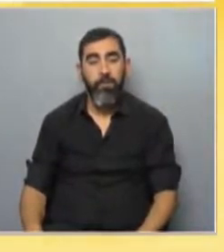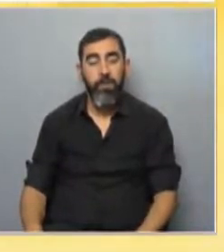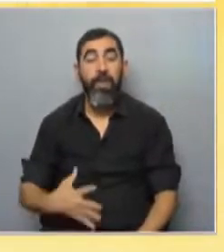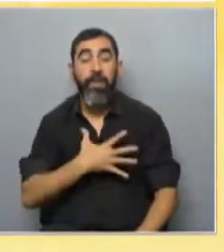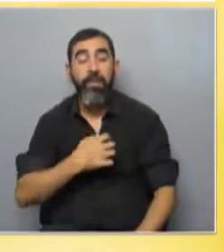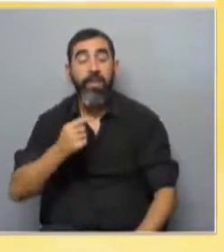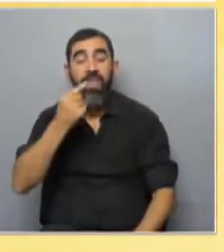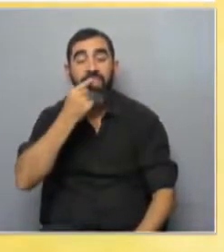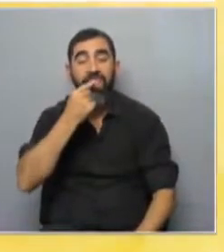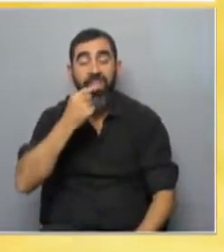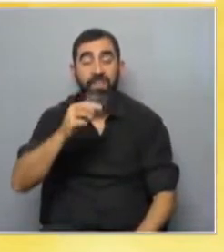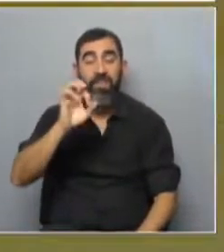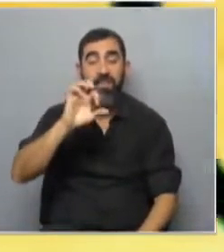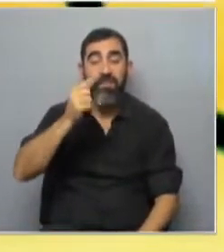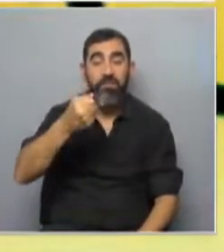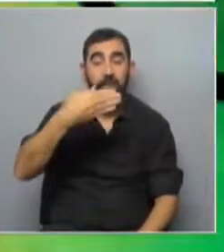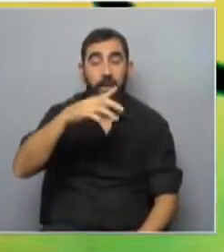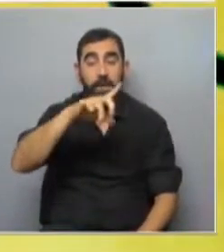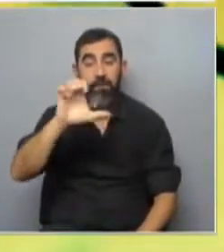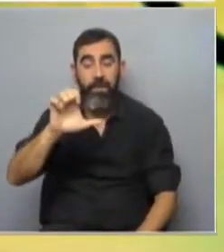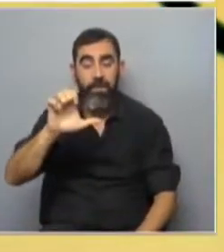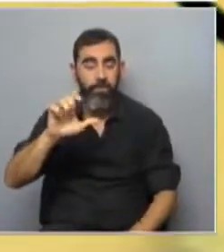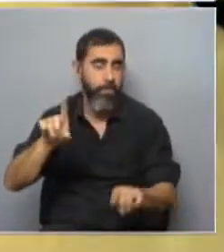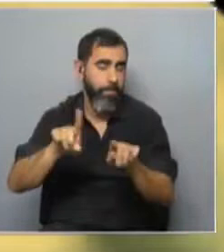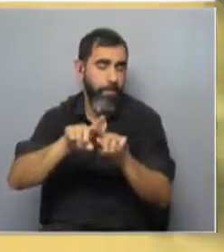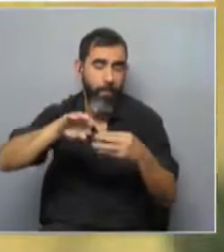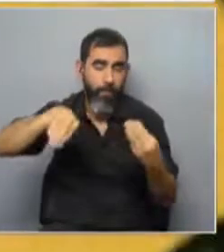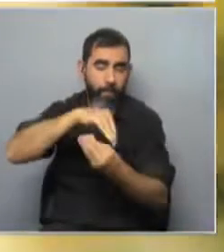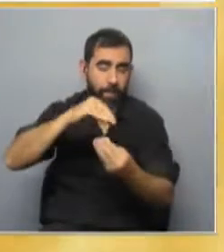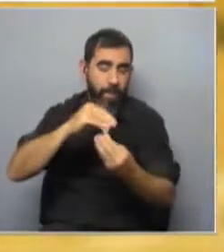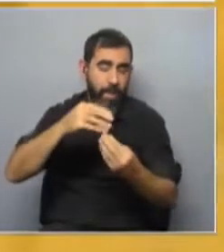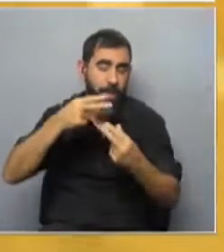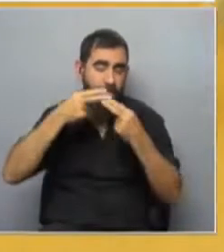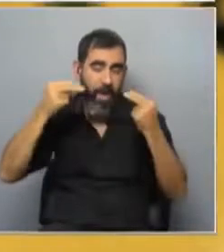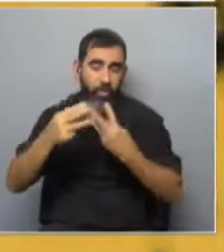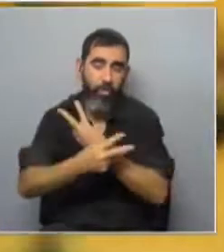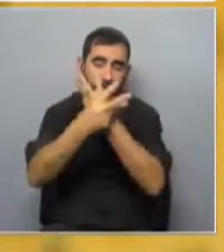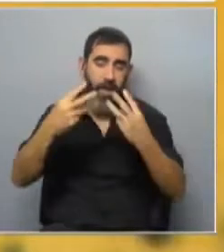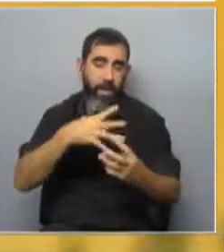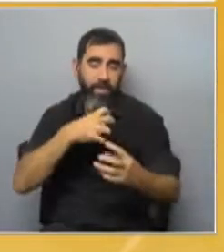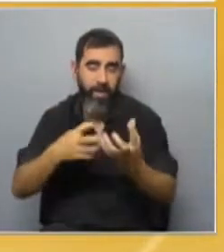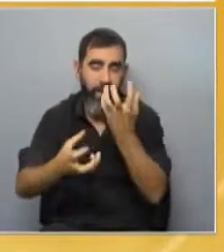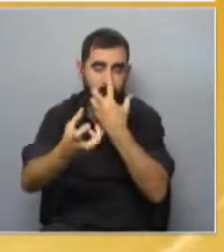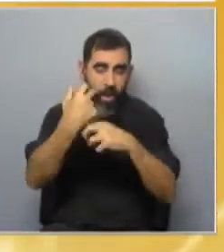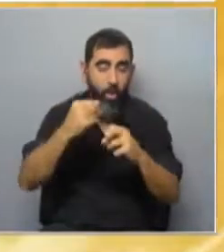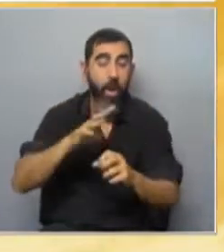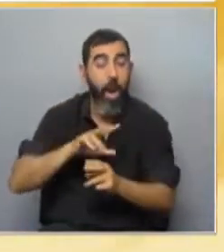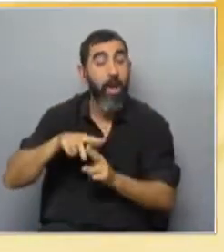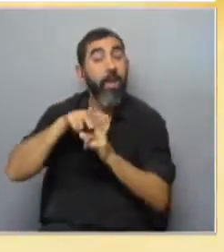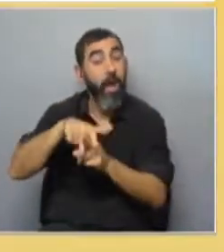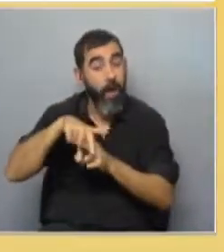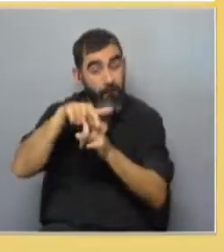de dientes de sable es pariente de todos los grandes felinos que habitan la Tierra hoy en día. Y bueno, y hay caballos